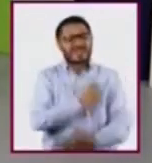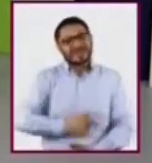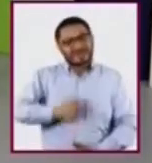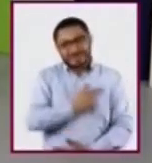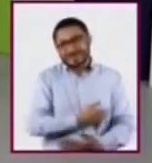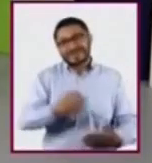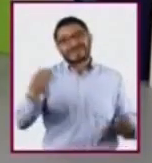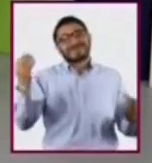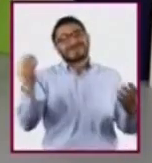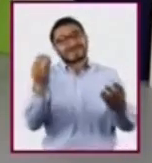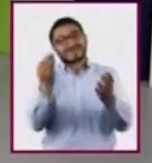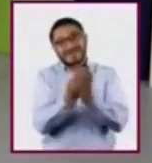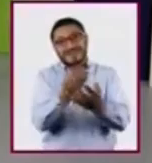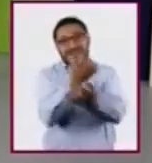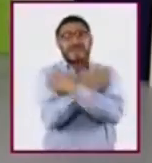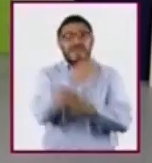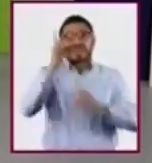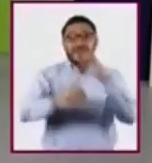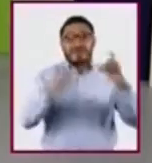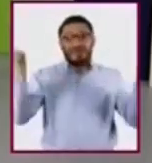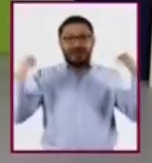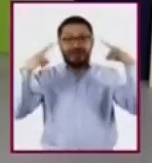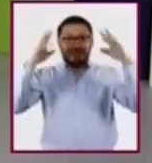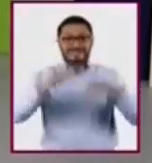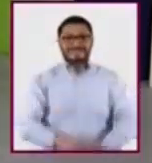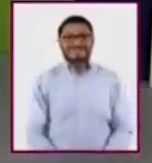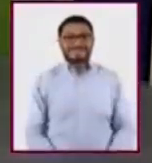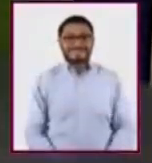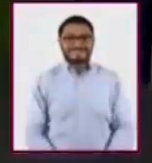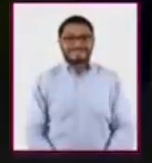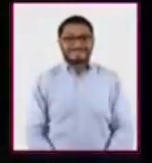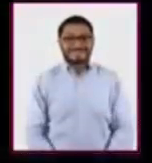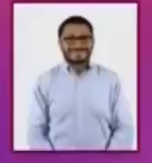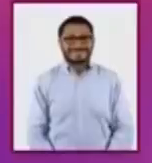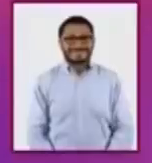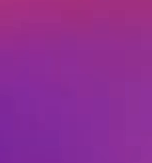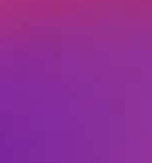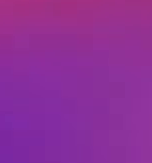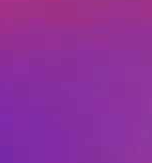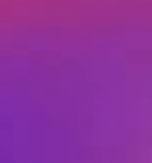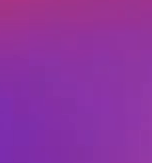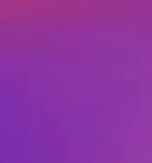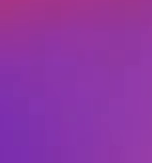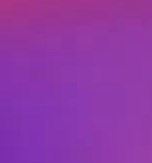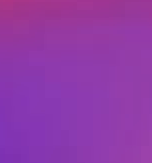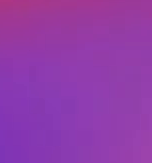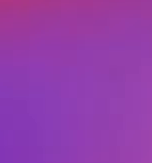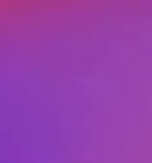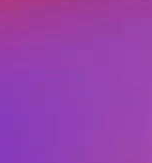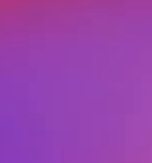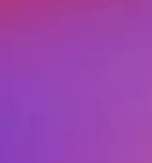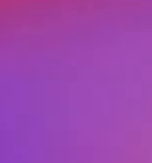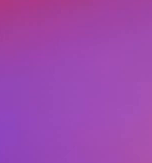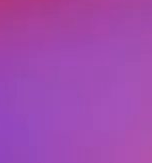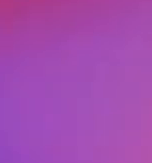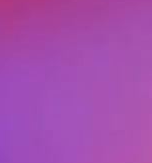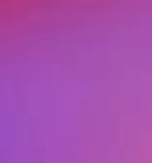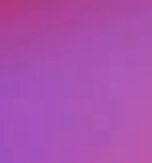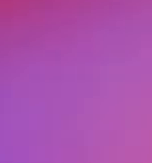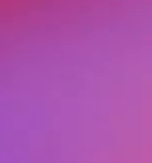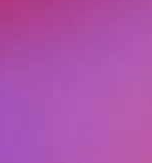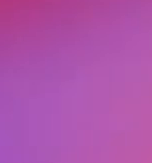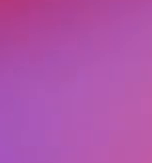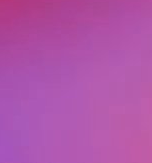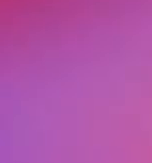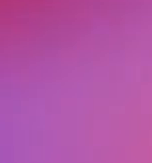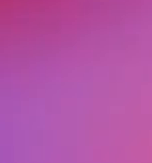de esta sesión de educación física. ¡Hasta la próxima! Si tienes dudas o necesitas ayuda, llama al Centro